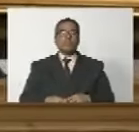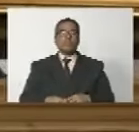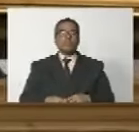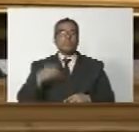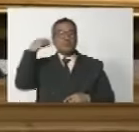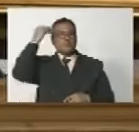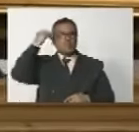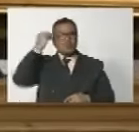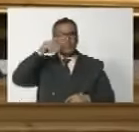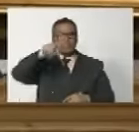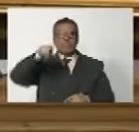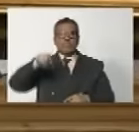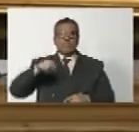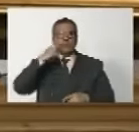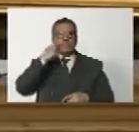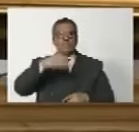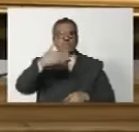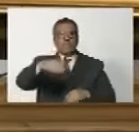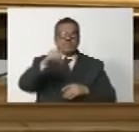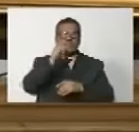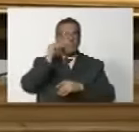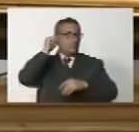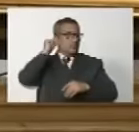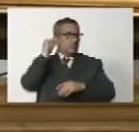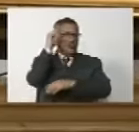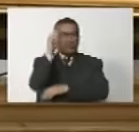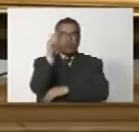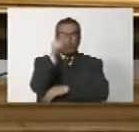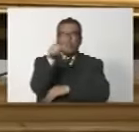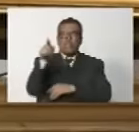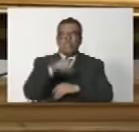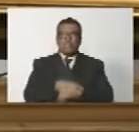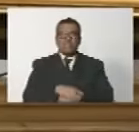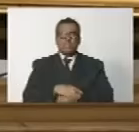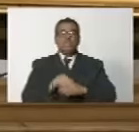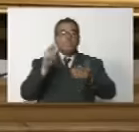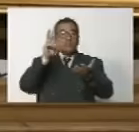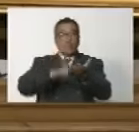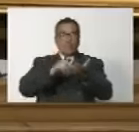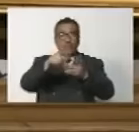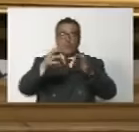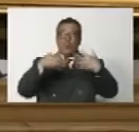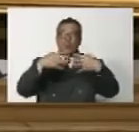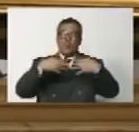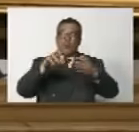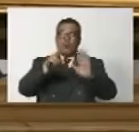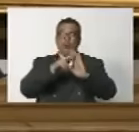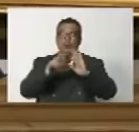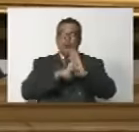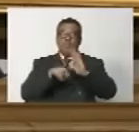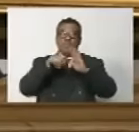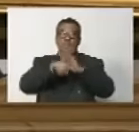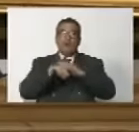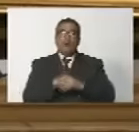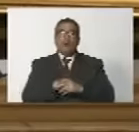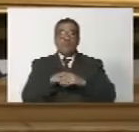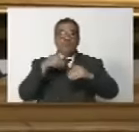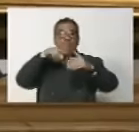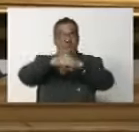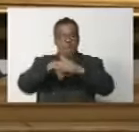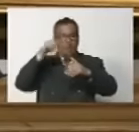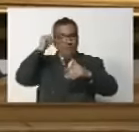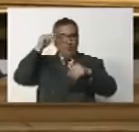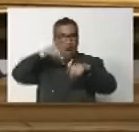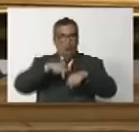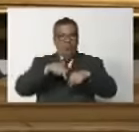En consideración, los honorables diputados y las honorables diputadas que estén a favor de aprobar la urgencia reglamentaria e incluirlo en el orden